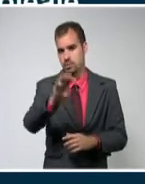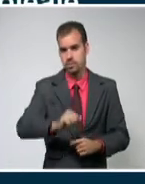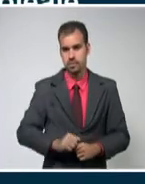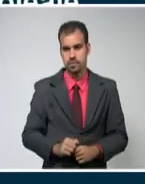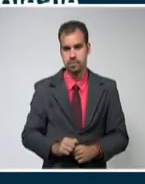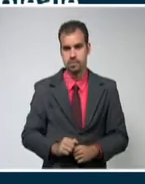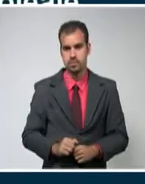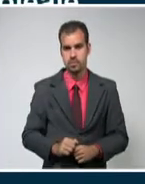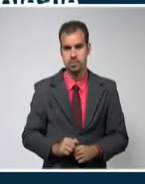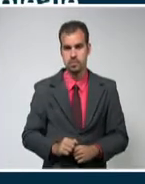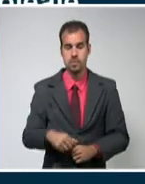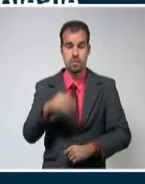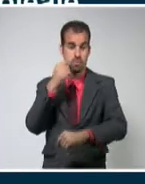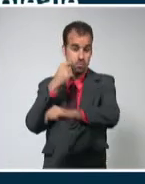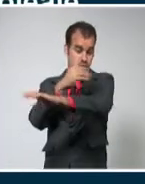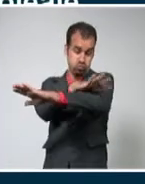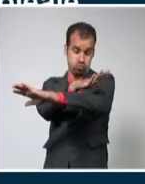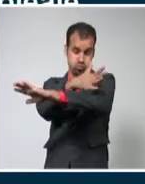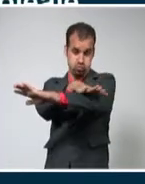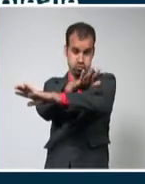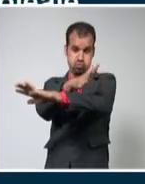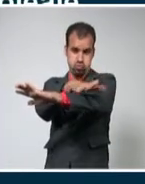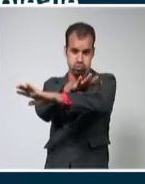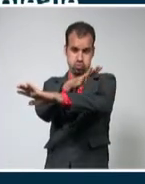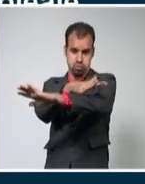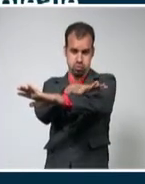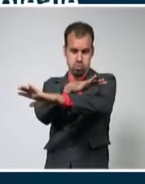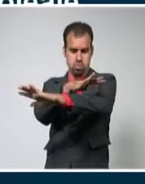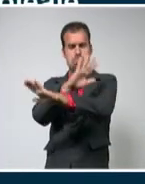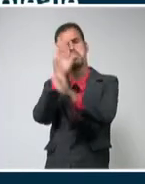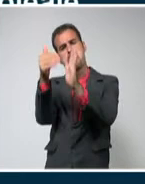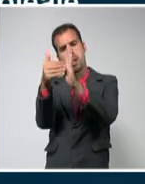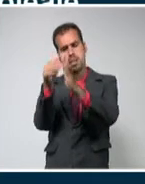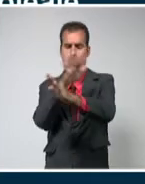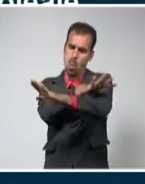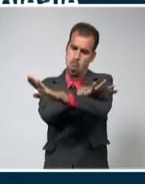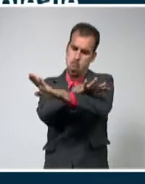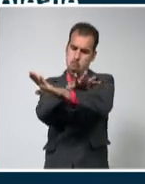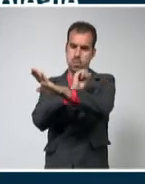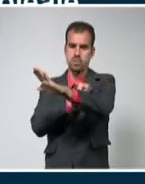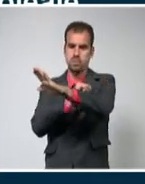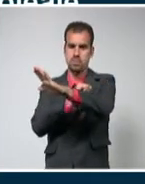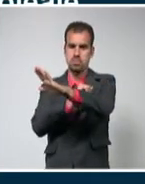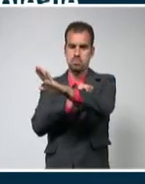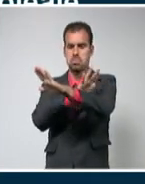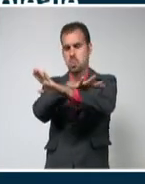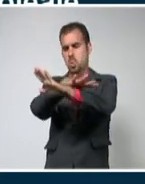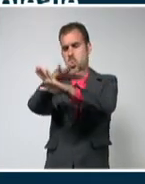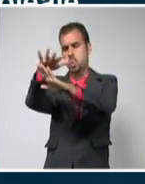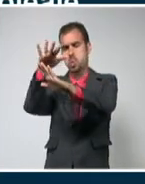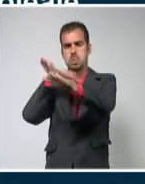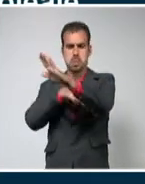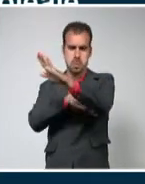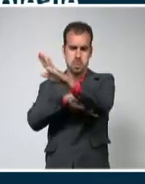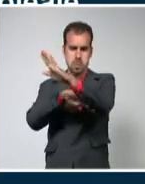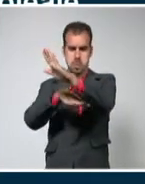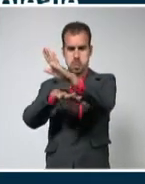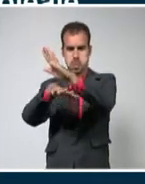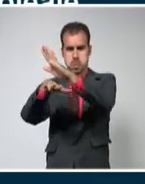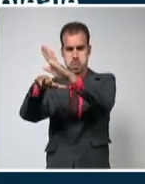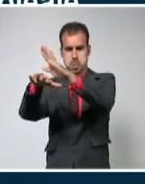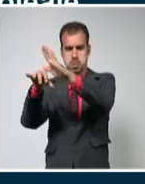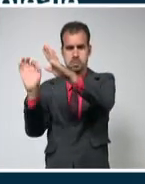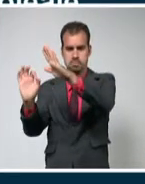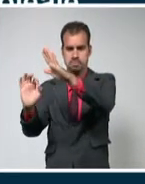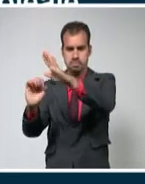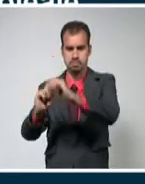mar tendremos oleaje para la costa norte oriental, disminuyendo a poco oleaje durante la tarde. En el resto de los litorales tendremos poco oleaje, que se incrementará de mar tranquila a